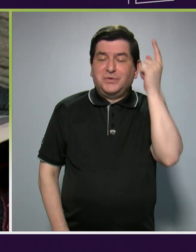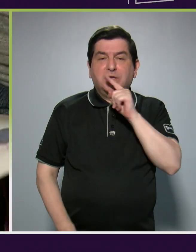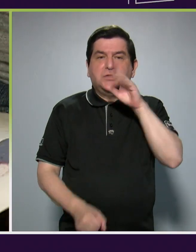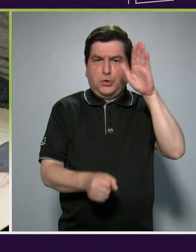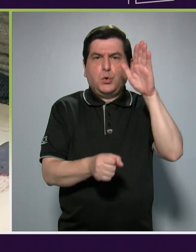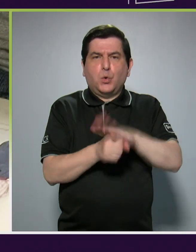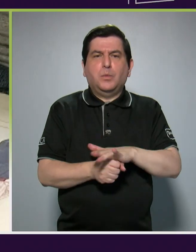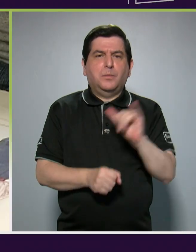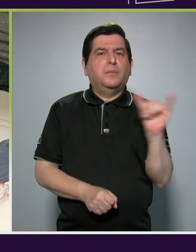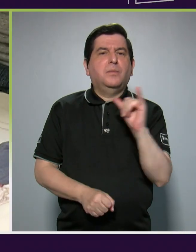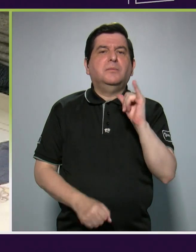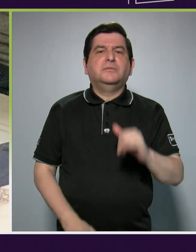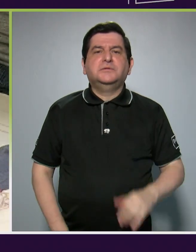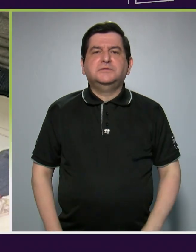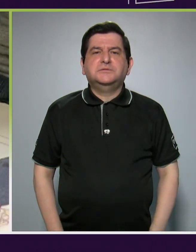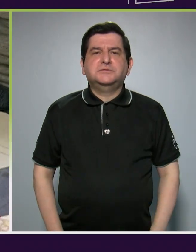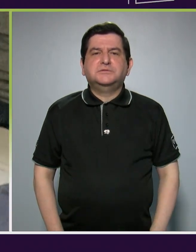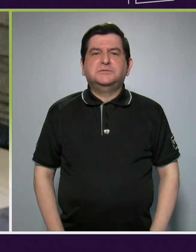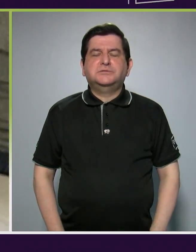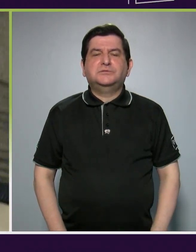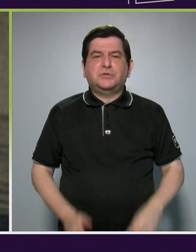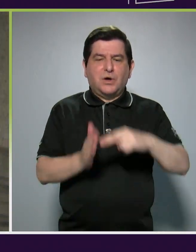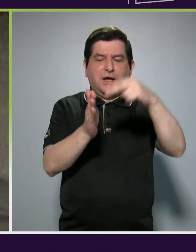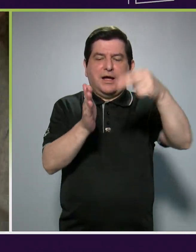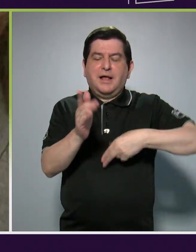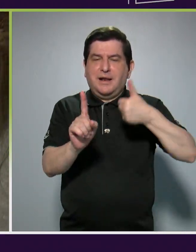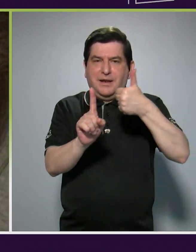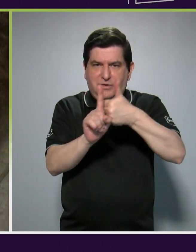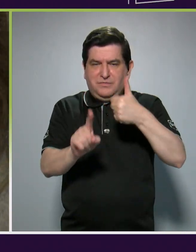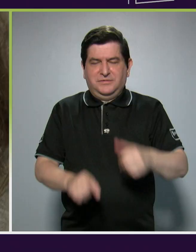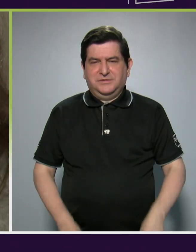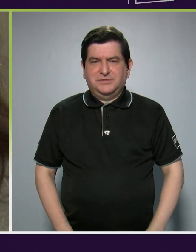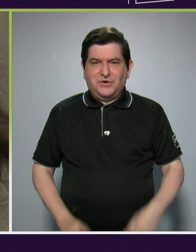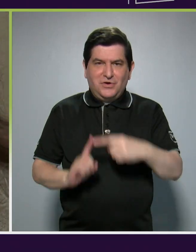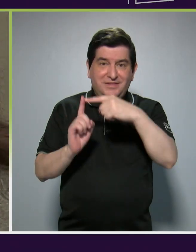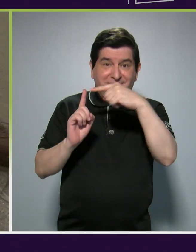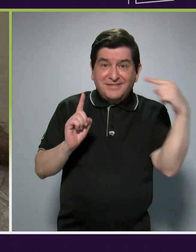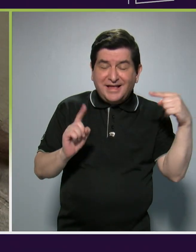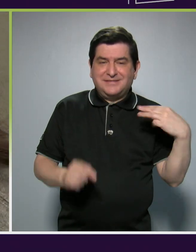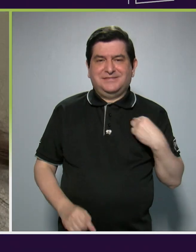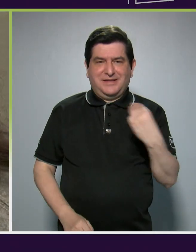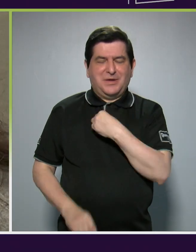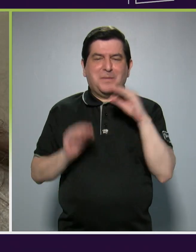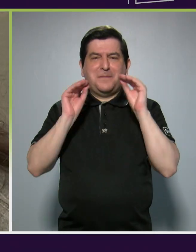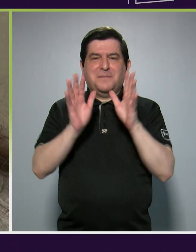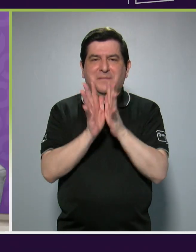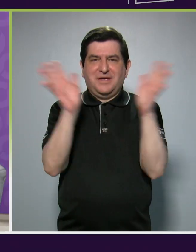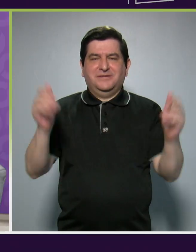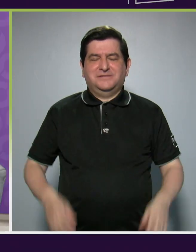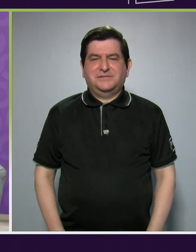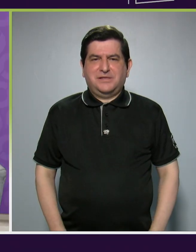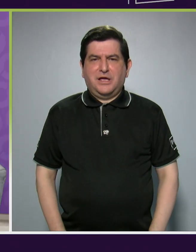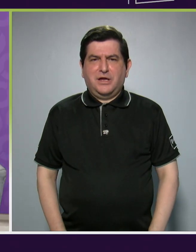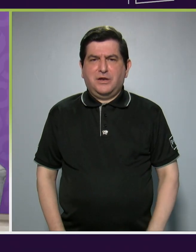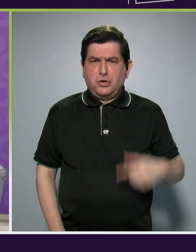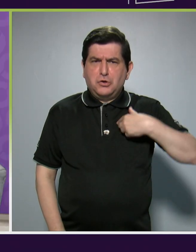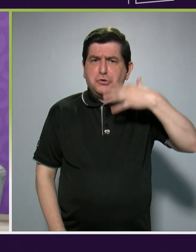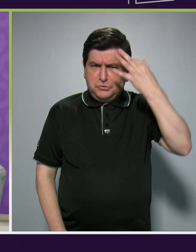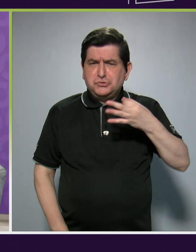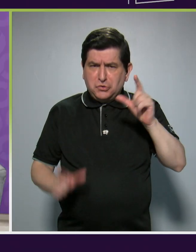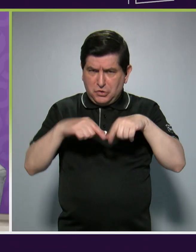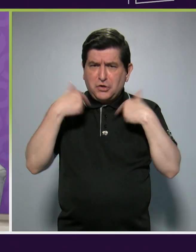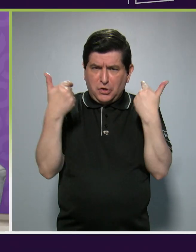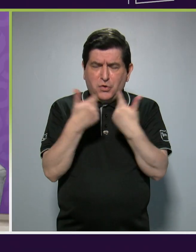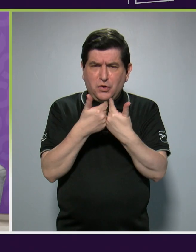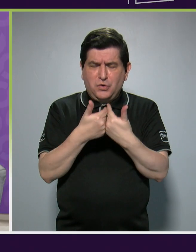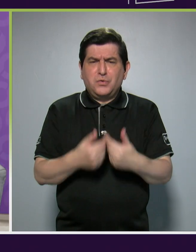compromiso también con la convención, ¿verdad? De parte del Ministerio de Educación. No dudo que dentro del grupo,